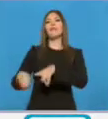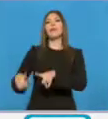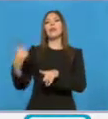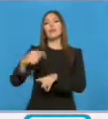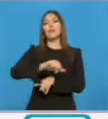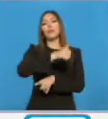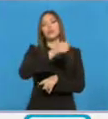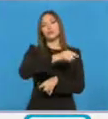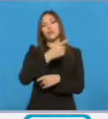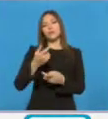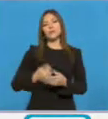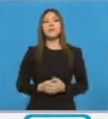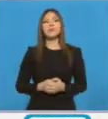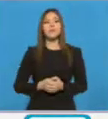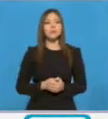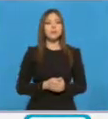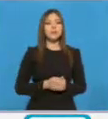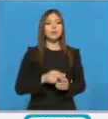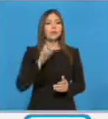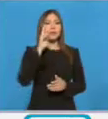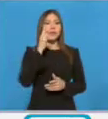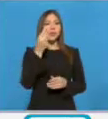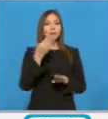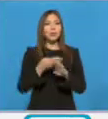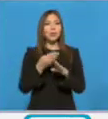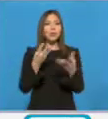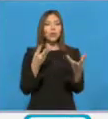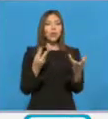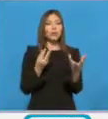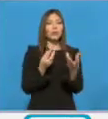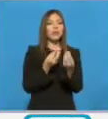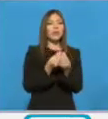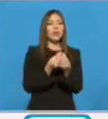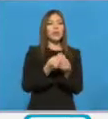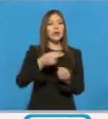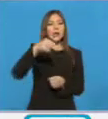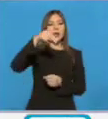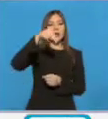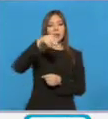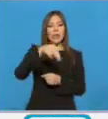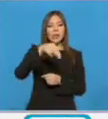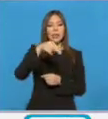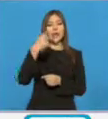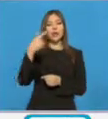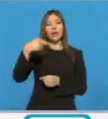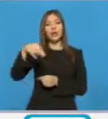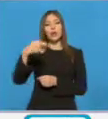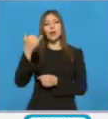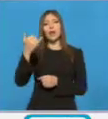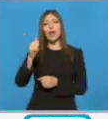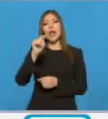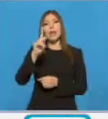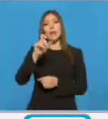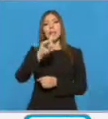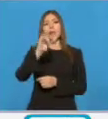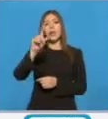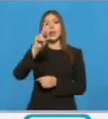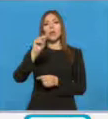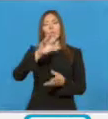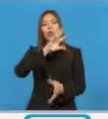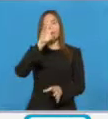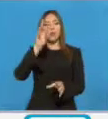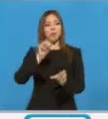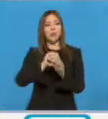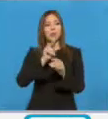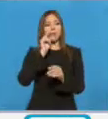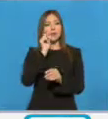es. Fíjense, por ejemplo, aquí tiene muy unido la N de su nombre con su apellido completo. Entonces aquí vemos que se